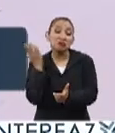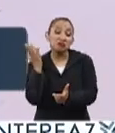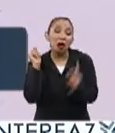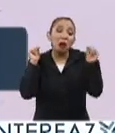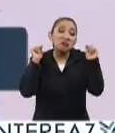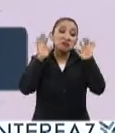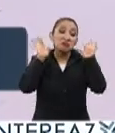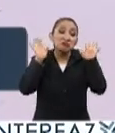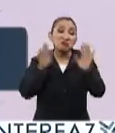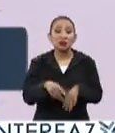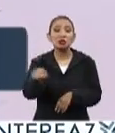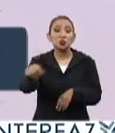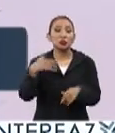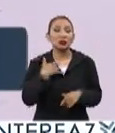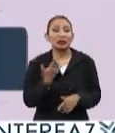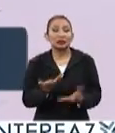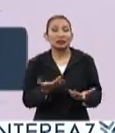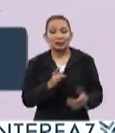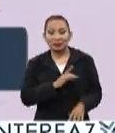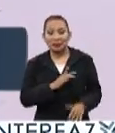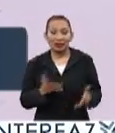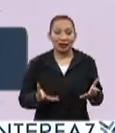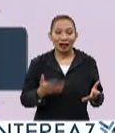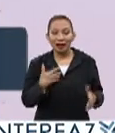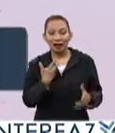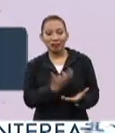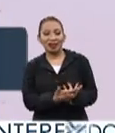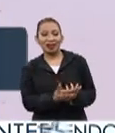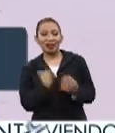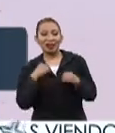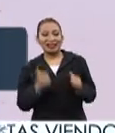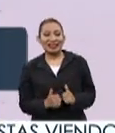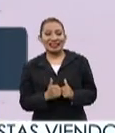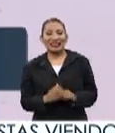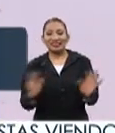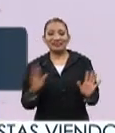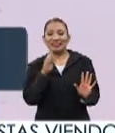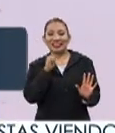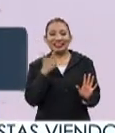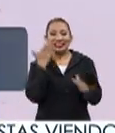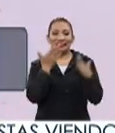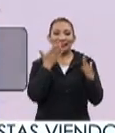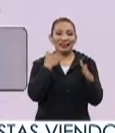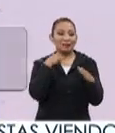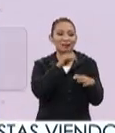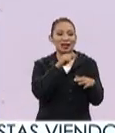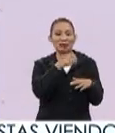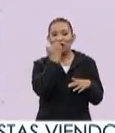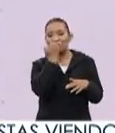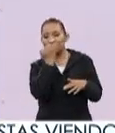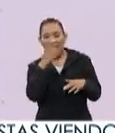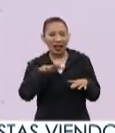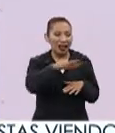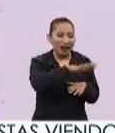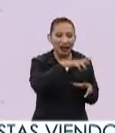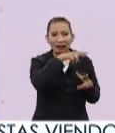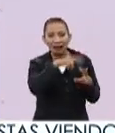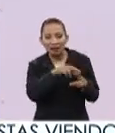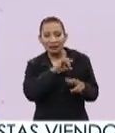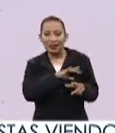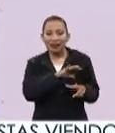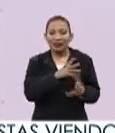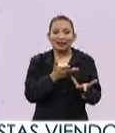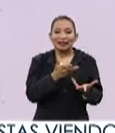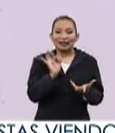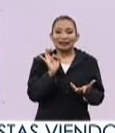no te arriesgas? Es como que este miedo de estar en la zona de confort, sí, de todo el tiempo estar estudiando en tu misma región, el miedo